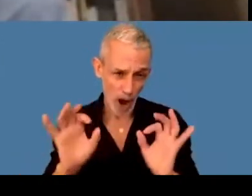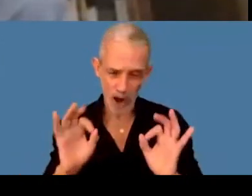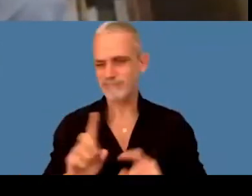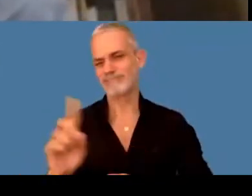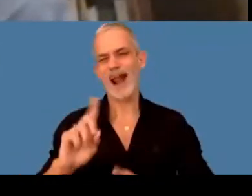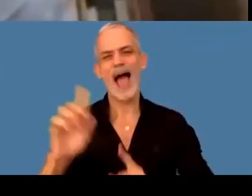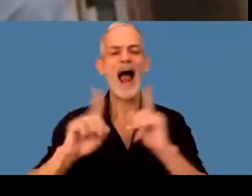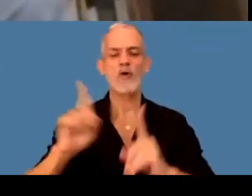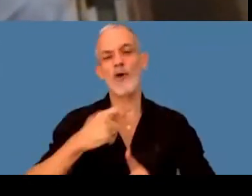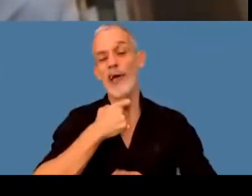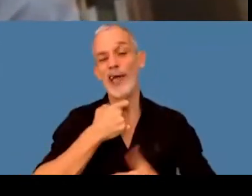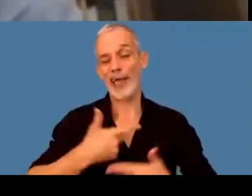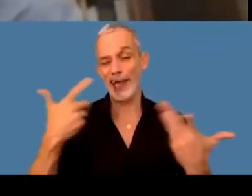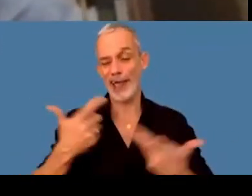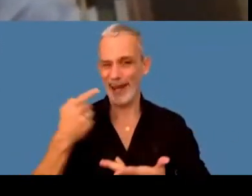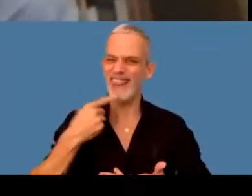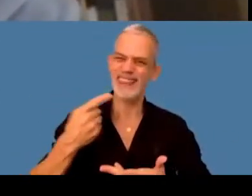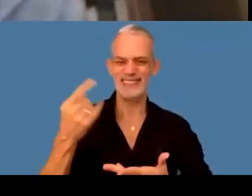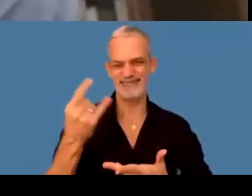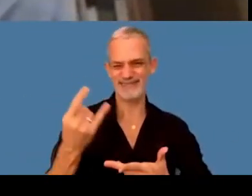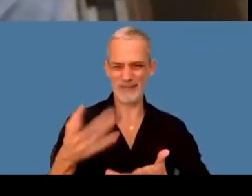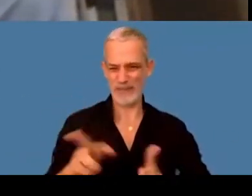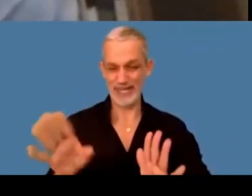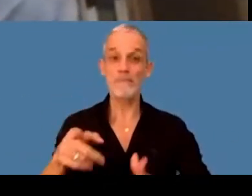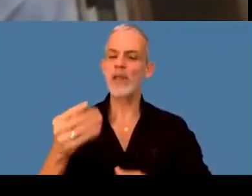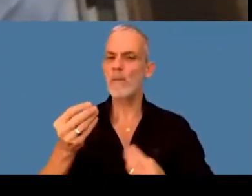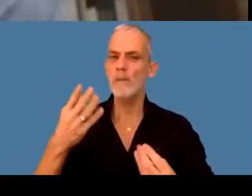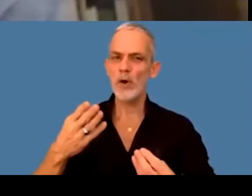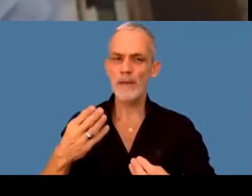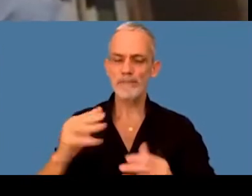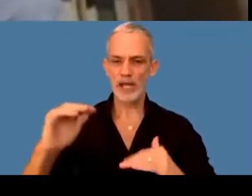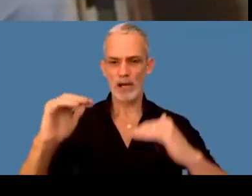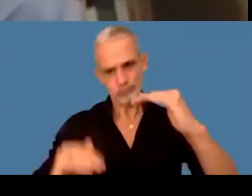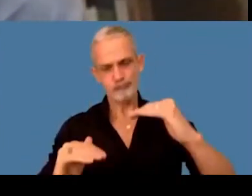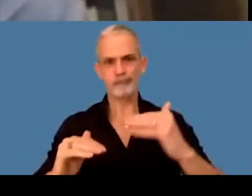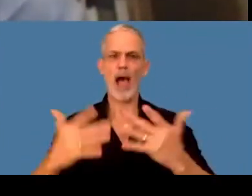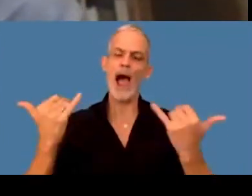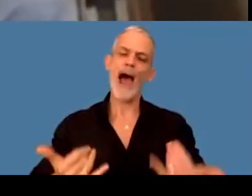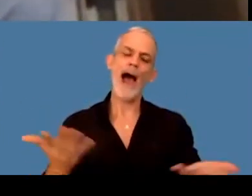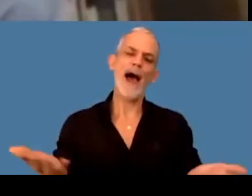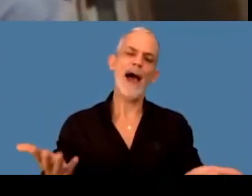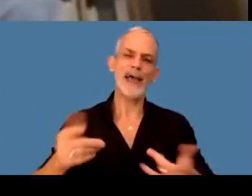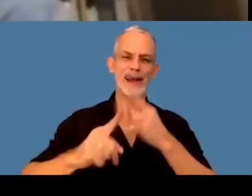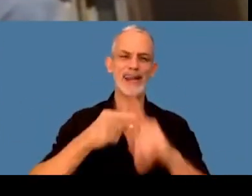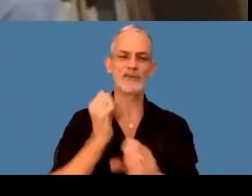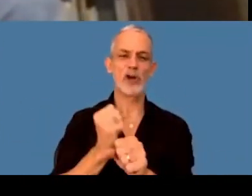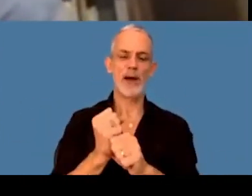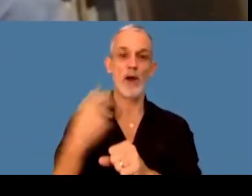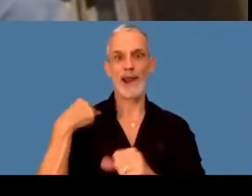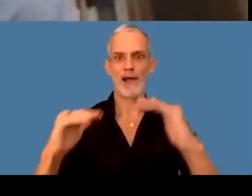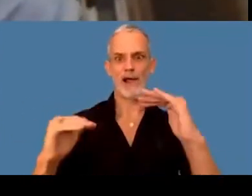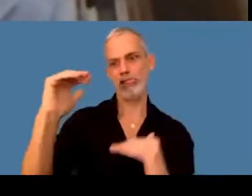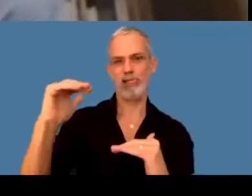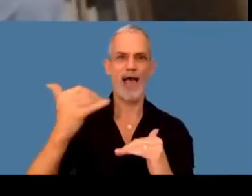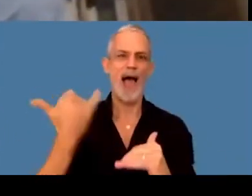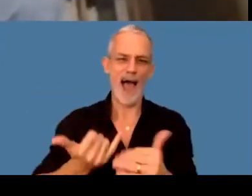pretenden hacernos creer. Porque la desigualdad intrínseca de las relaciones laborales